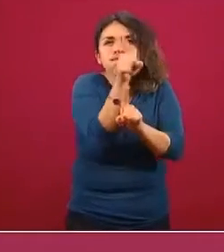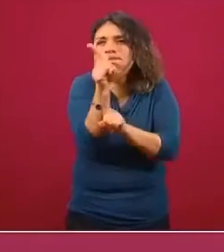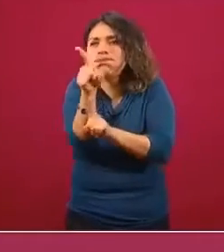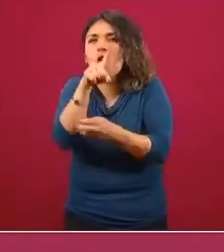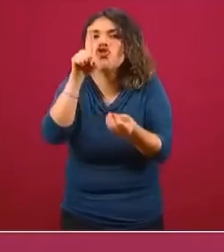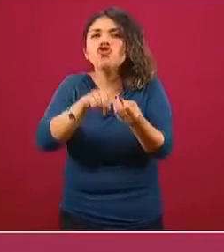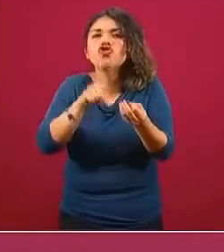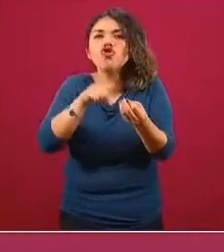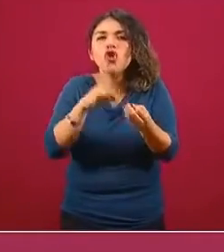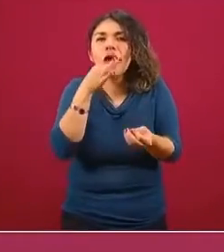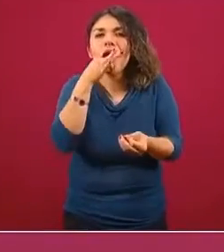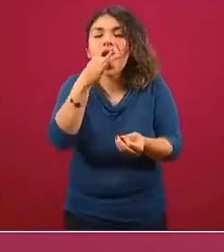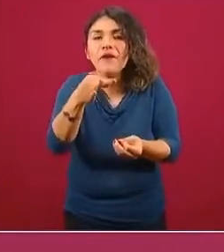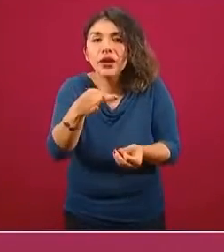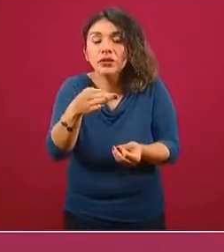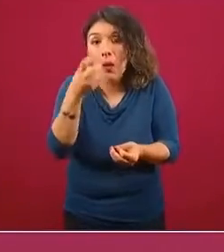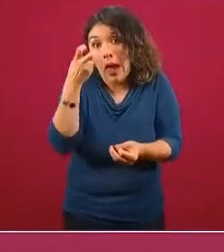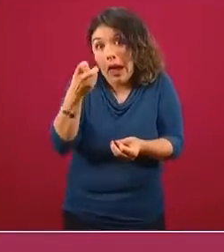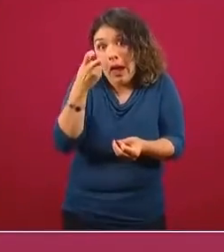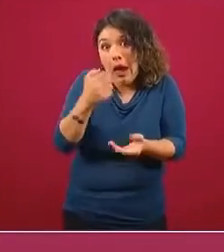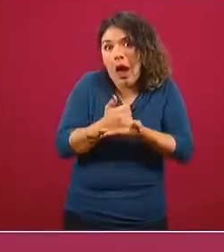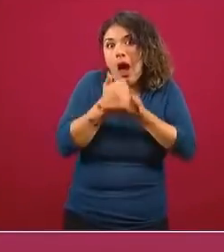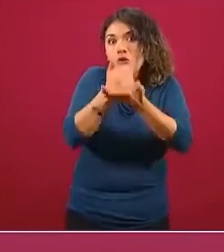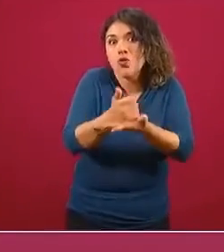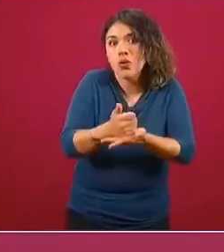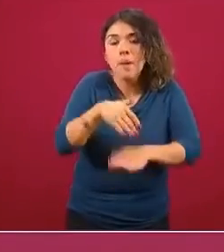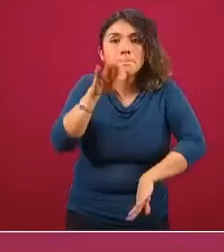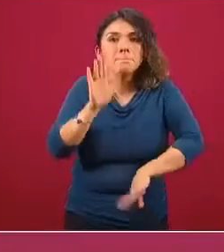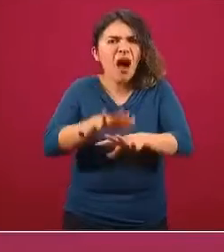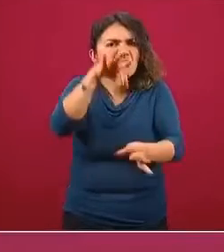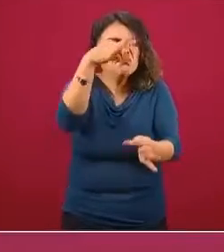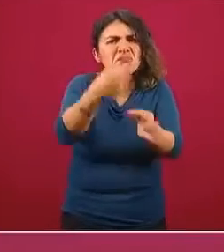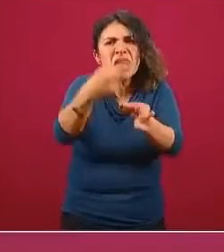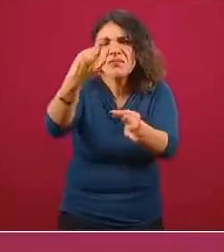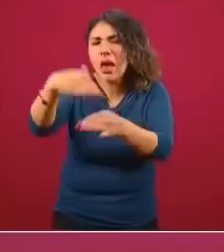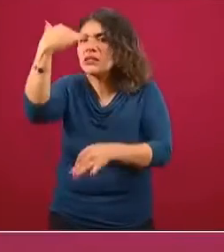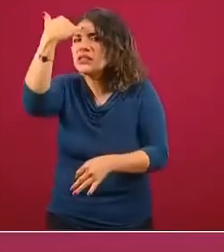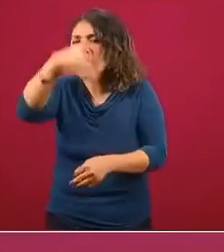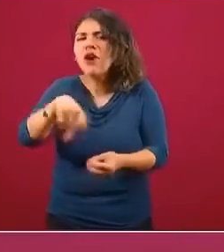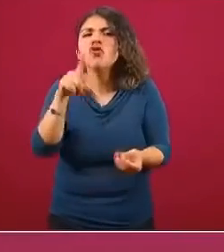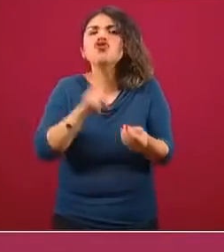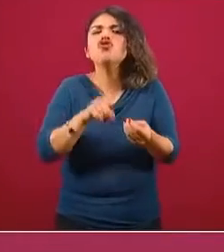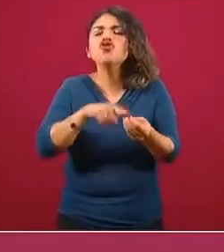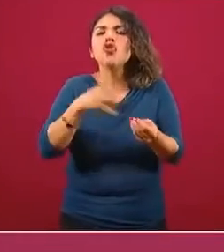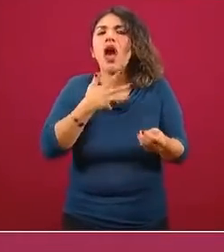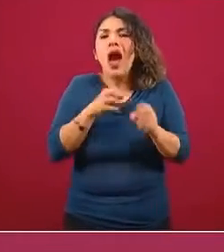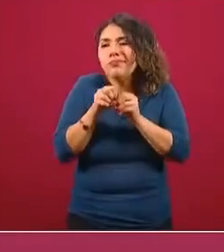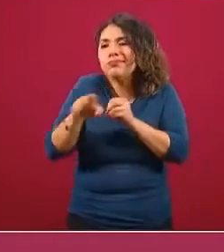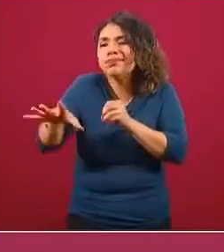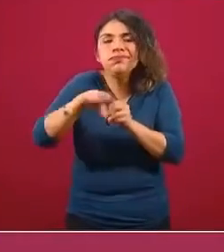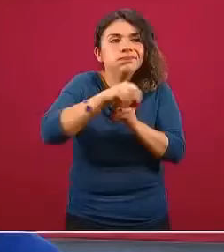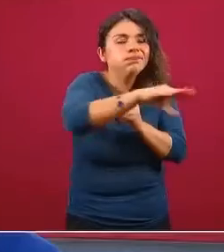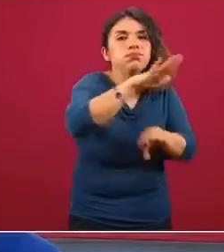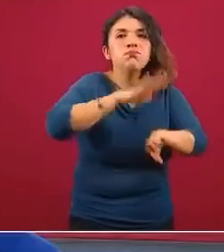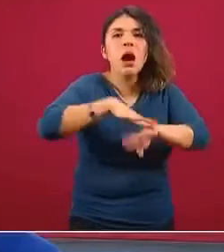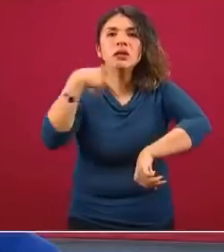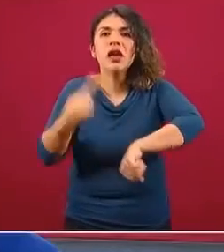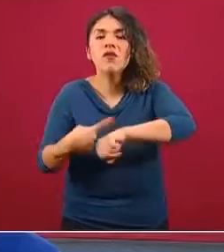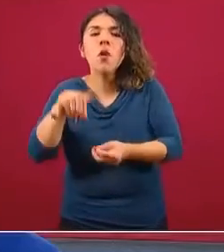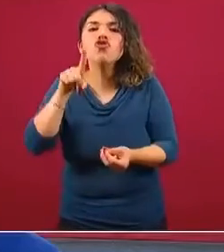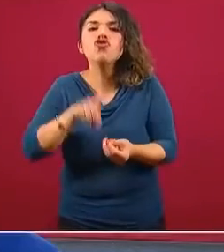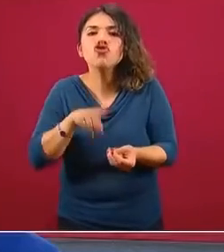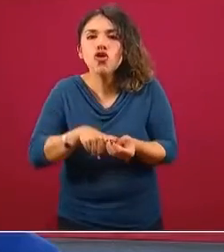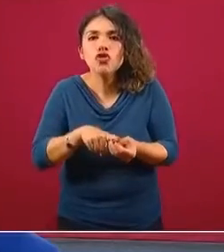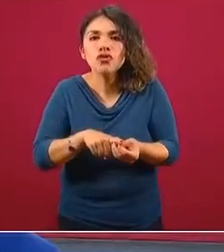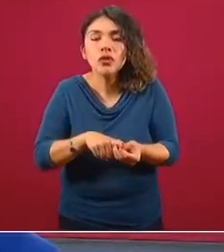el radar que nos ha permitido con enorme precisión saber por dónde se está dispersando la epidemia y